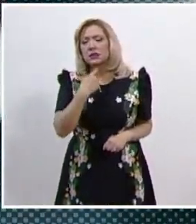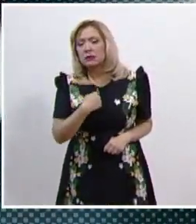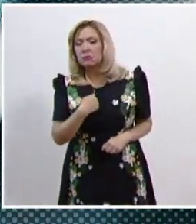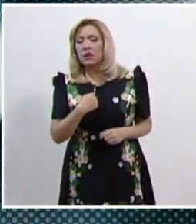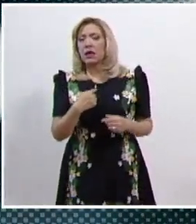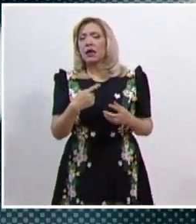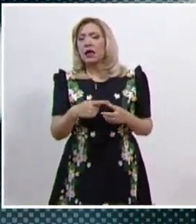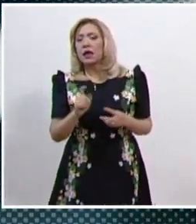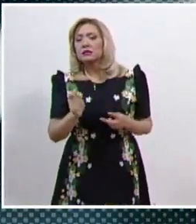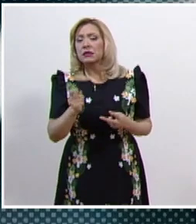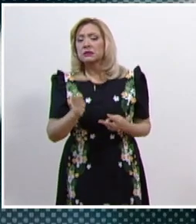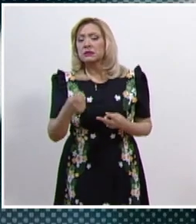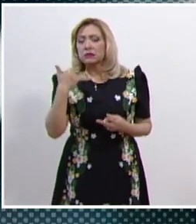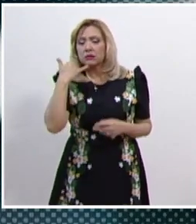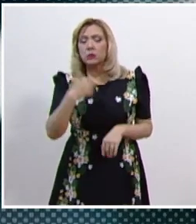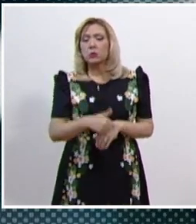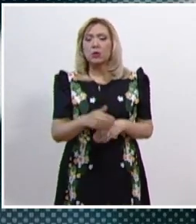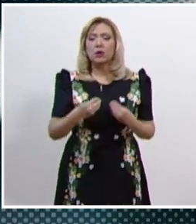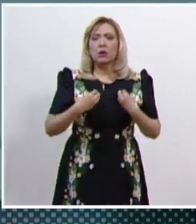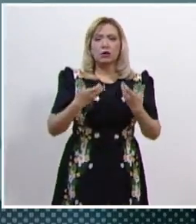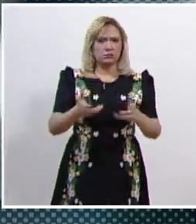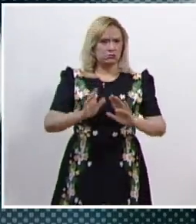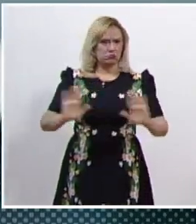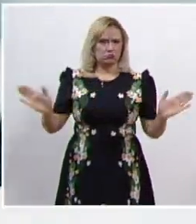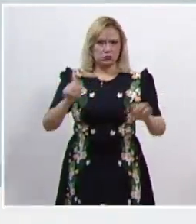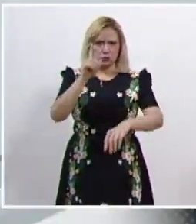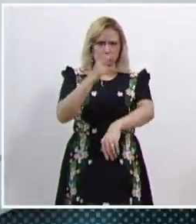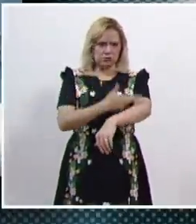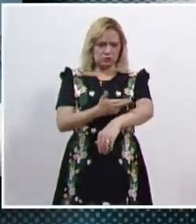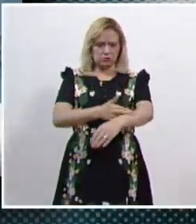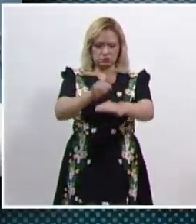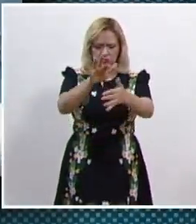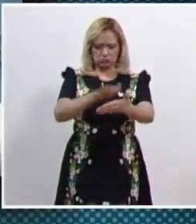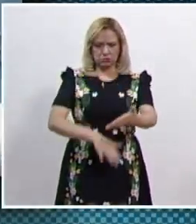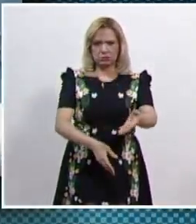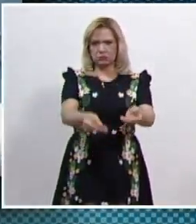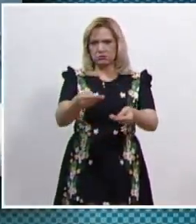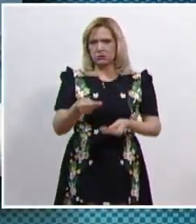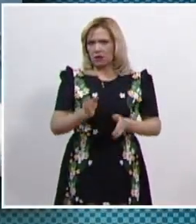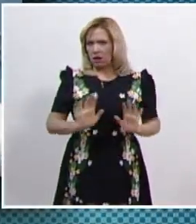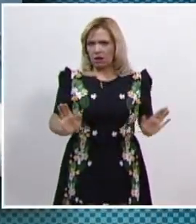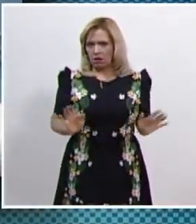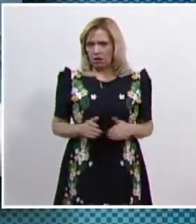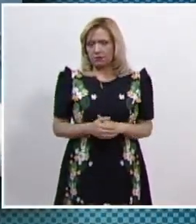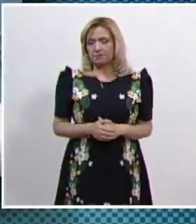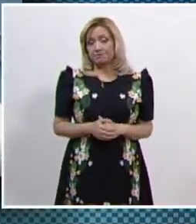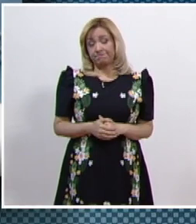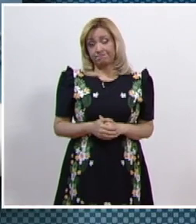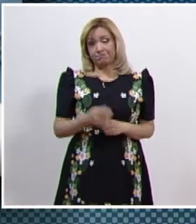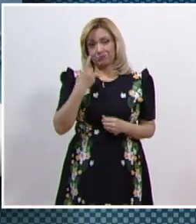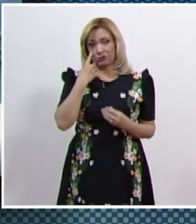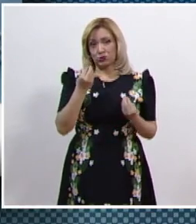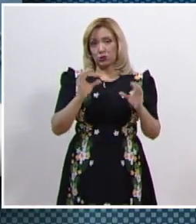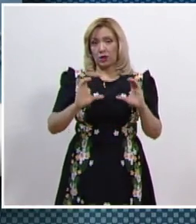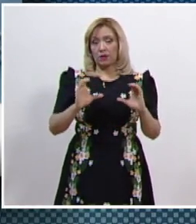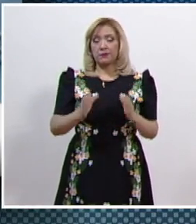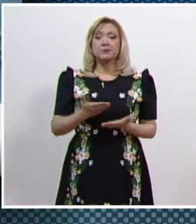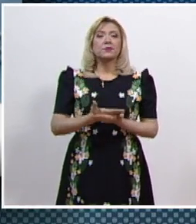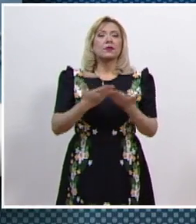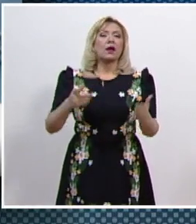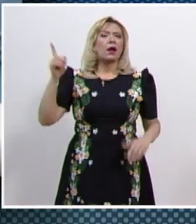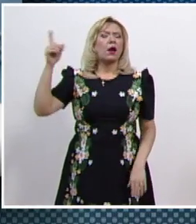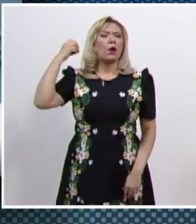sensible fuera de los trámites establecidos. El Tribunal Superior de Justicia de Oaxaca realizó la